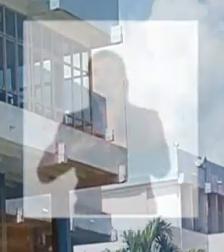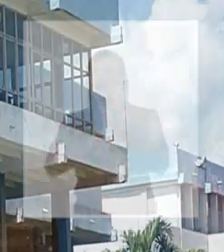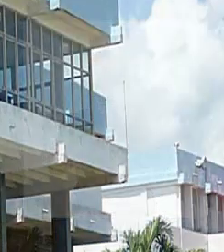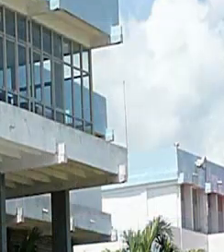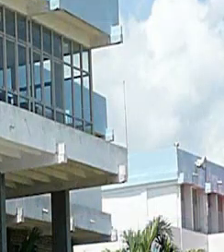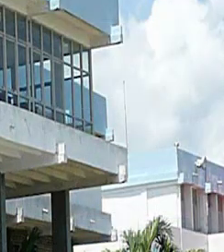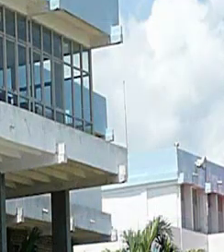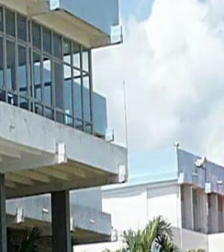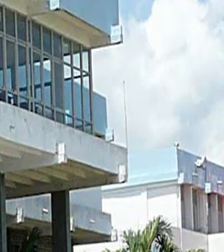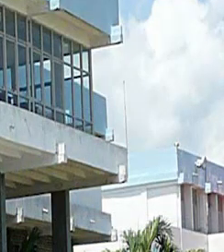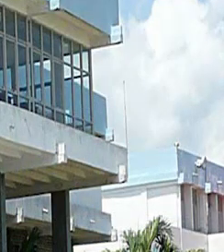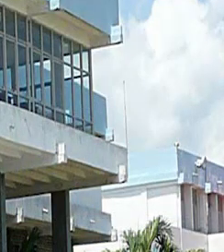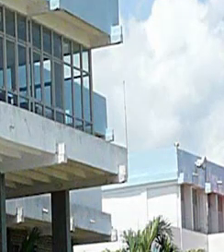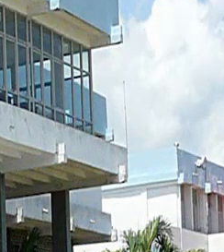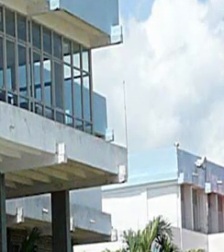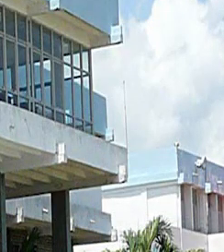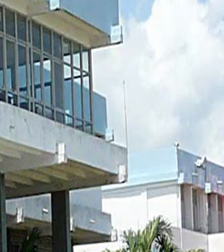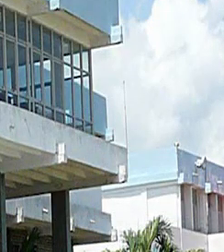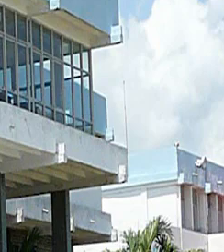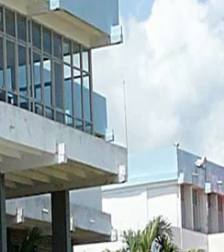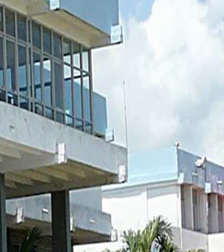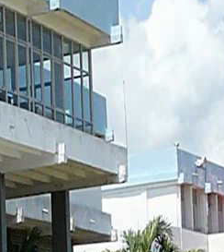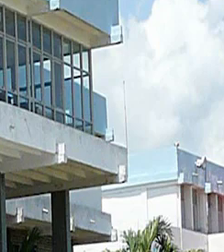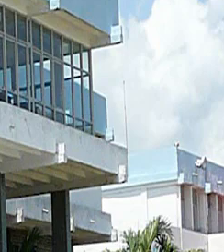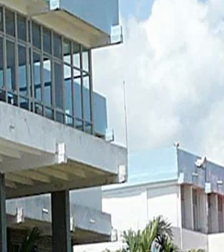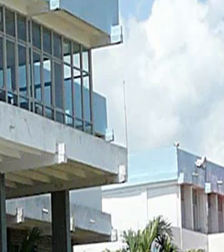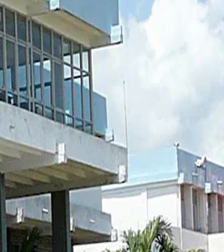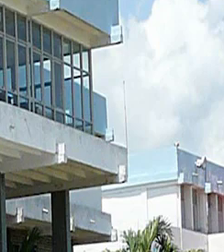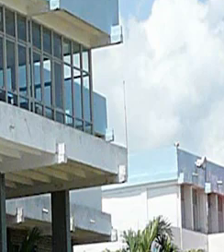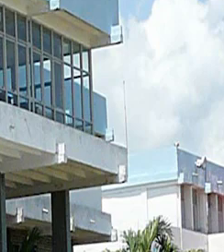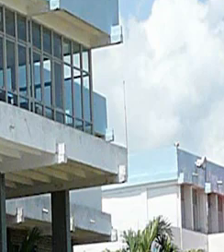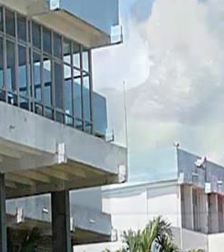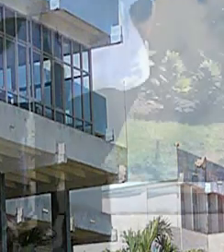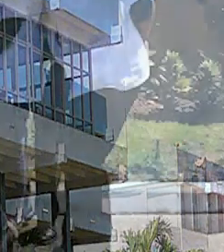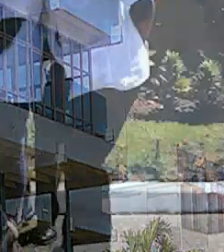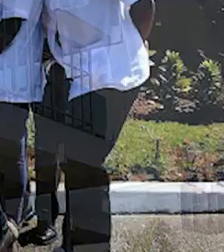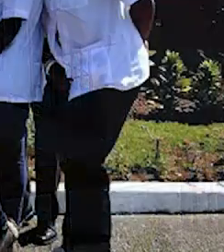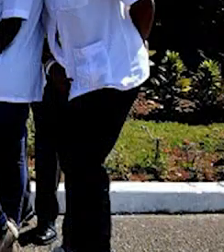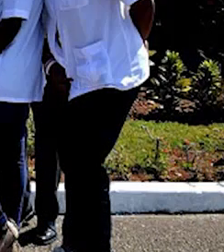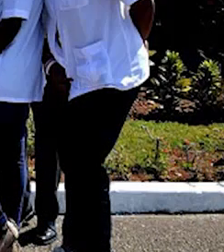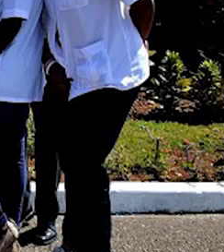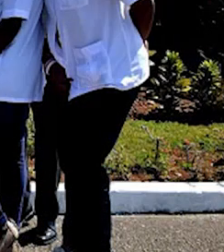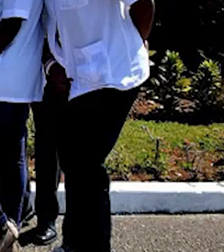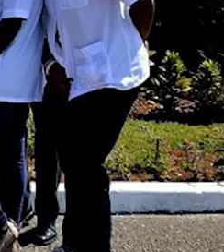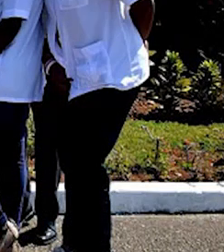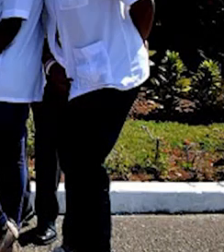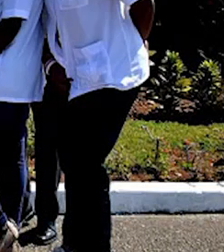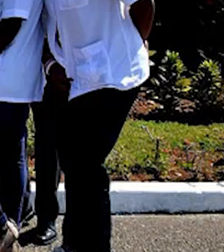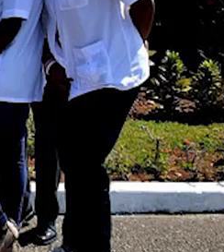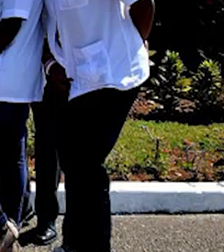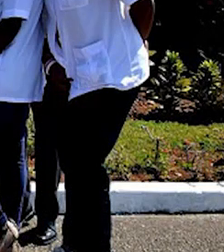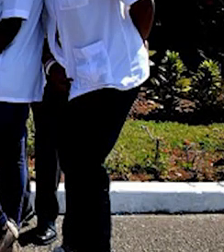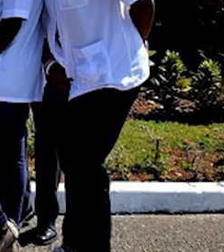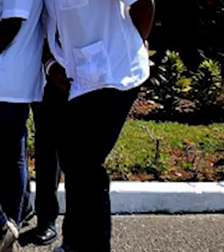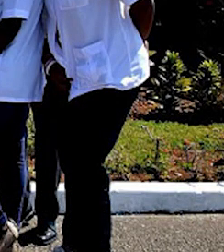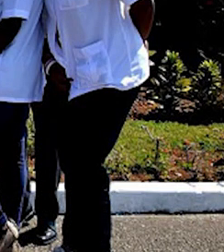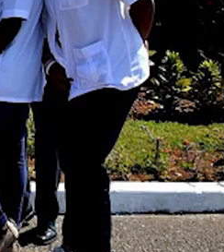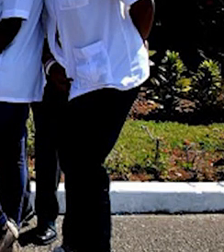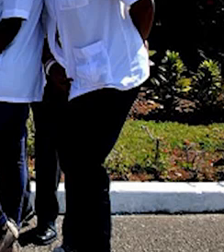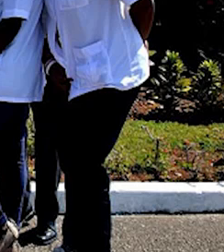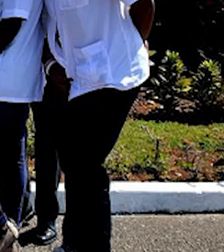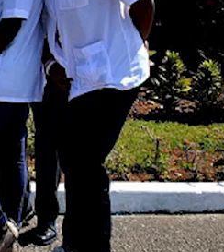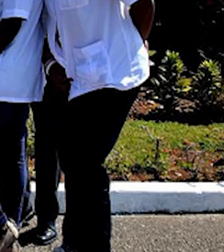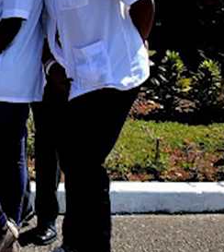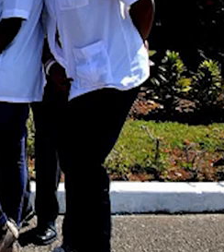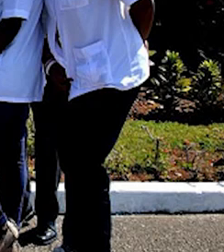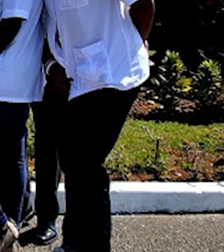La disposición de decenas de miles de becas de medicina para jóvenes